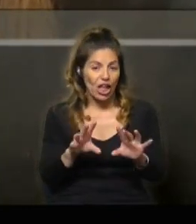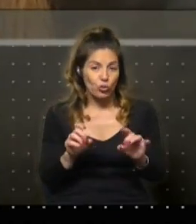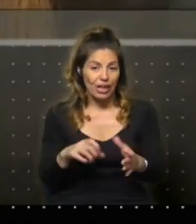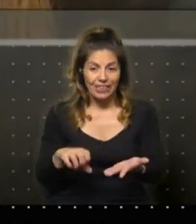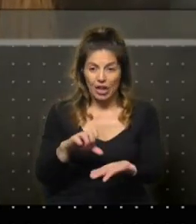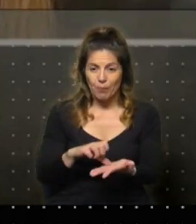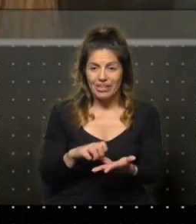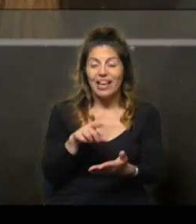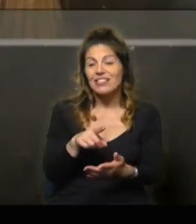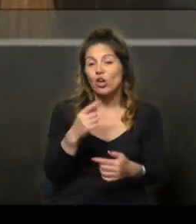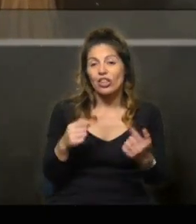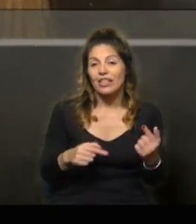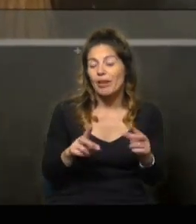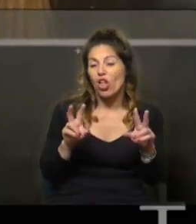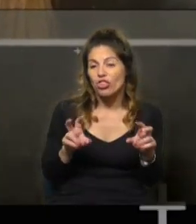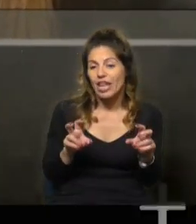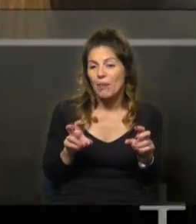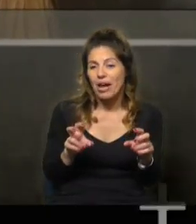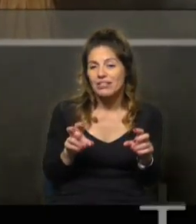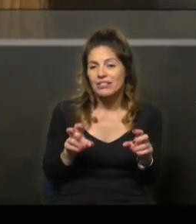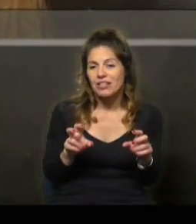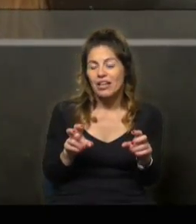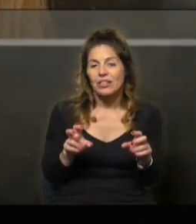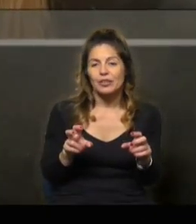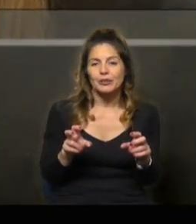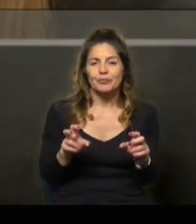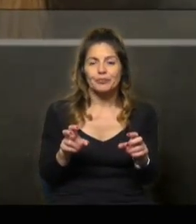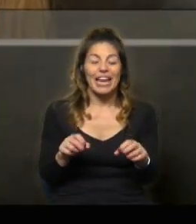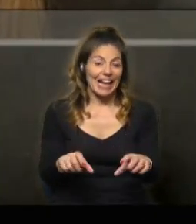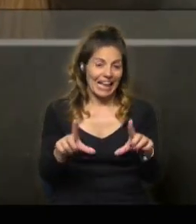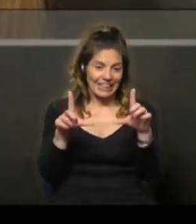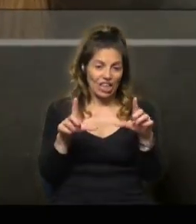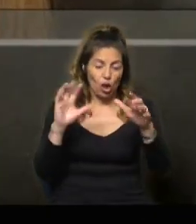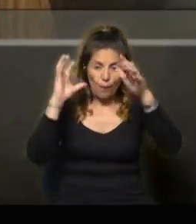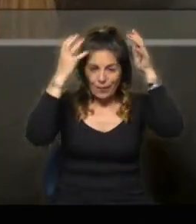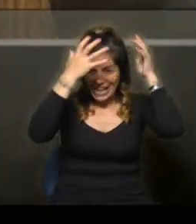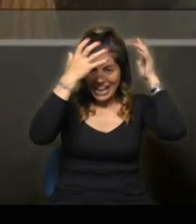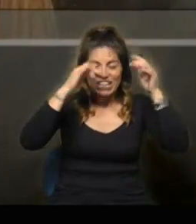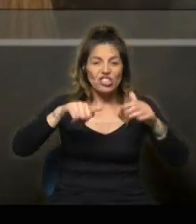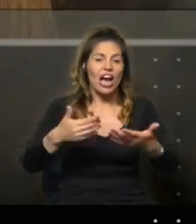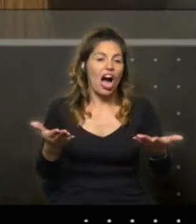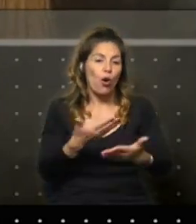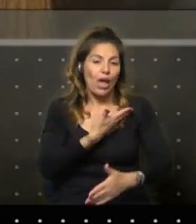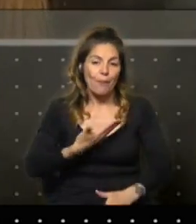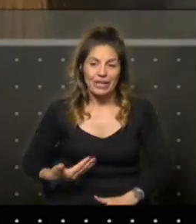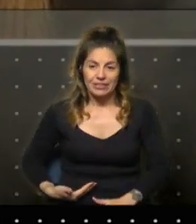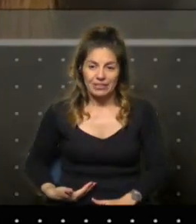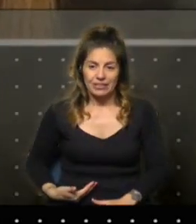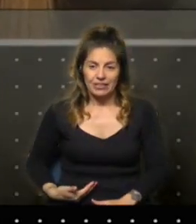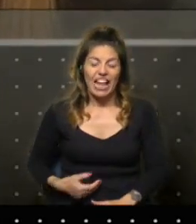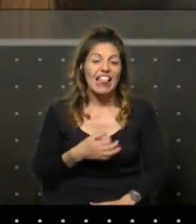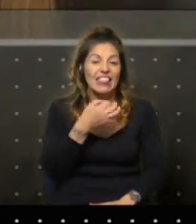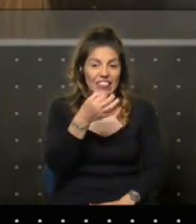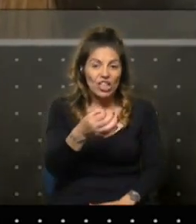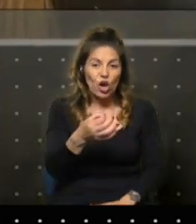país y así con determinadas cuestiones no el candidato Ya ahora presidente dijo